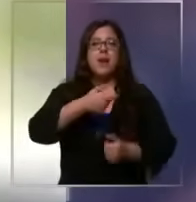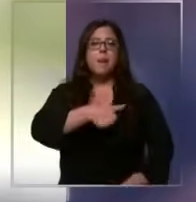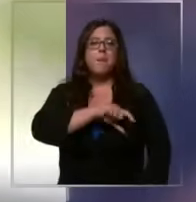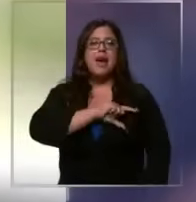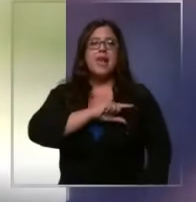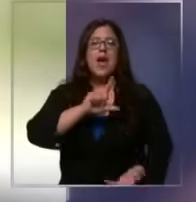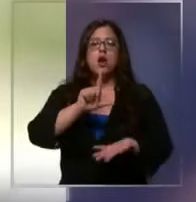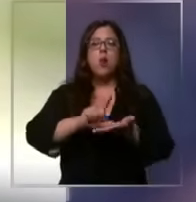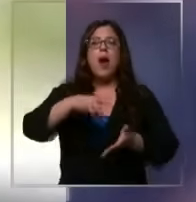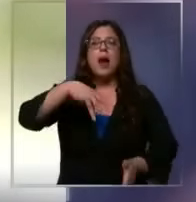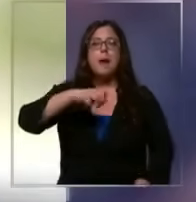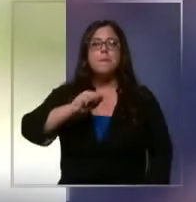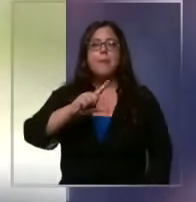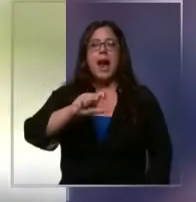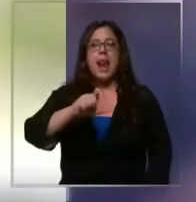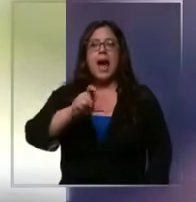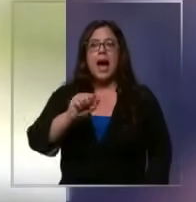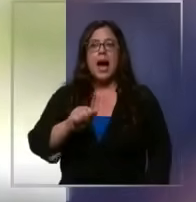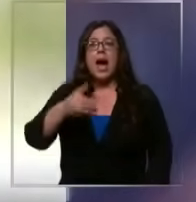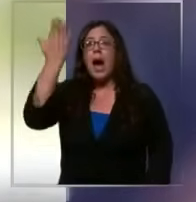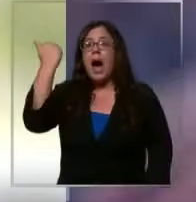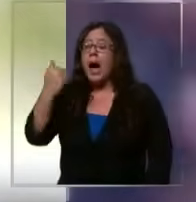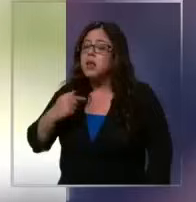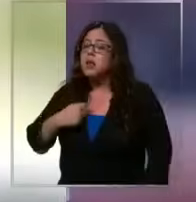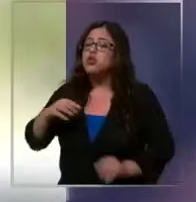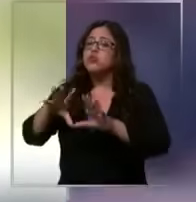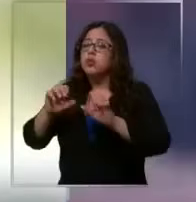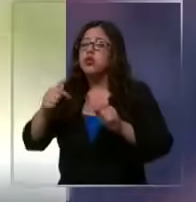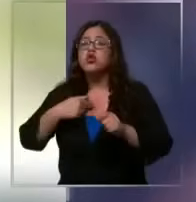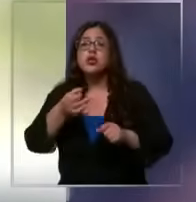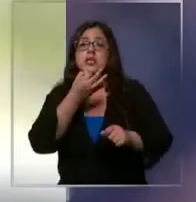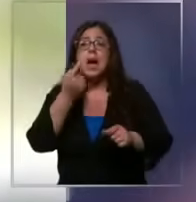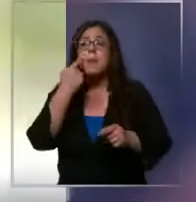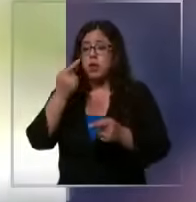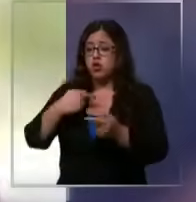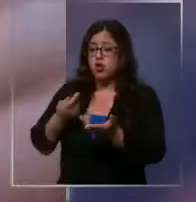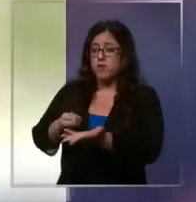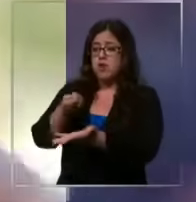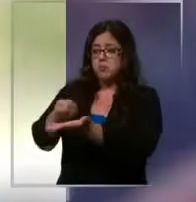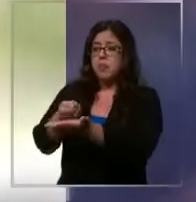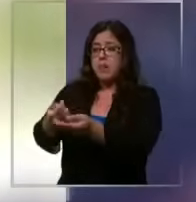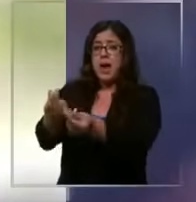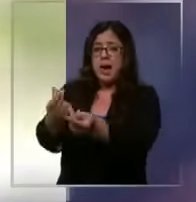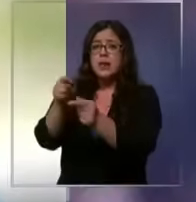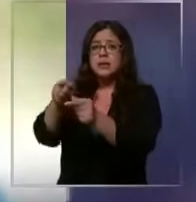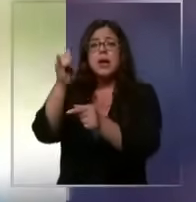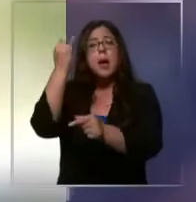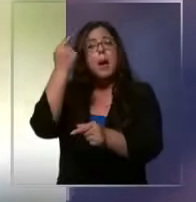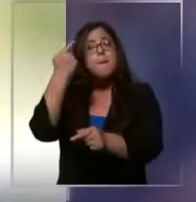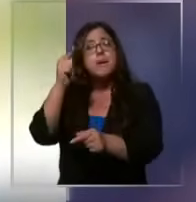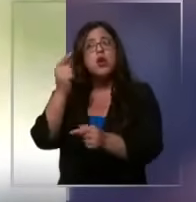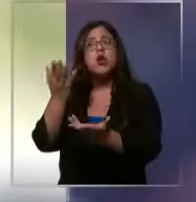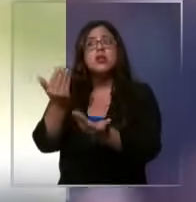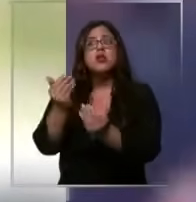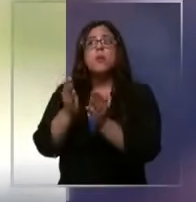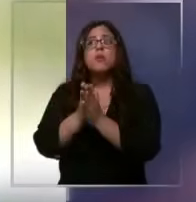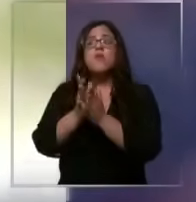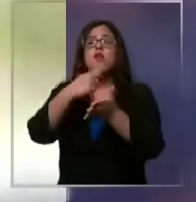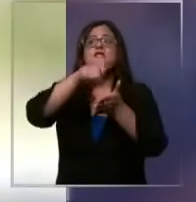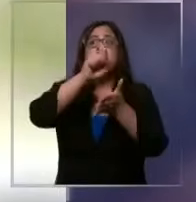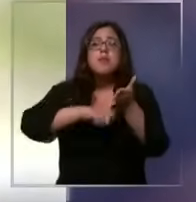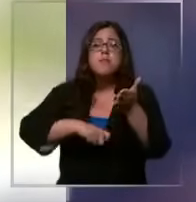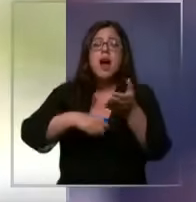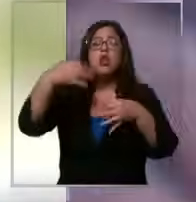buscado un acuerdo. Yo le dije, oye, mira, yo te voy a pasar cierta cantidad de dinero. pero también necesito que tú me firmes a mí los documentos para